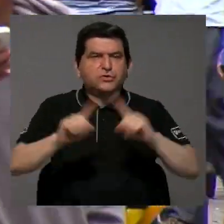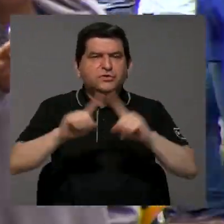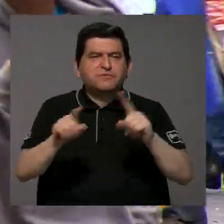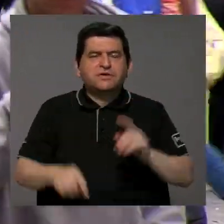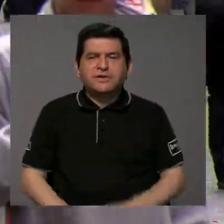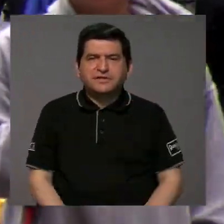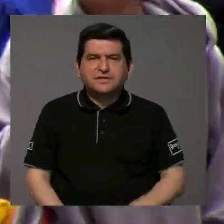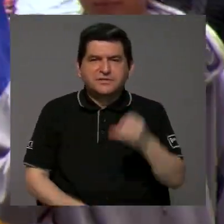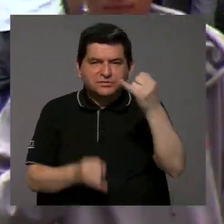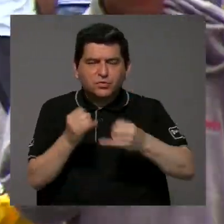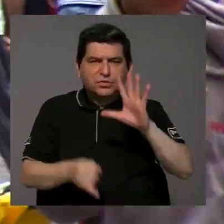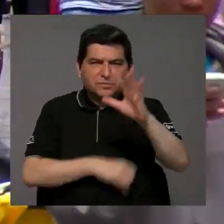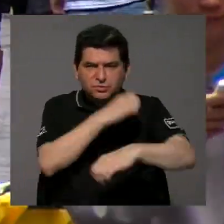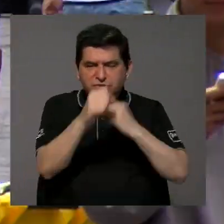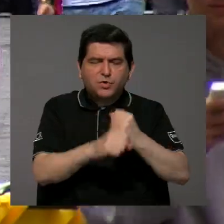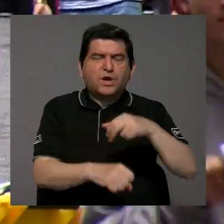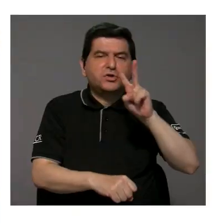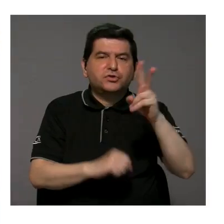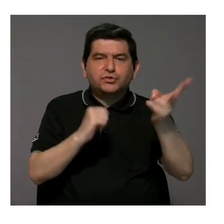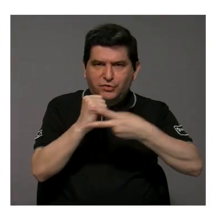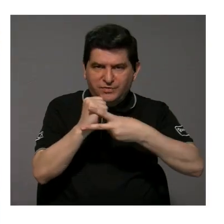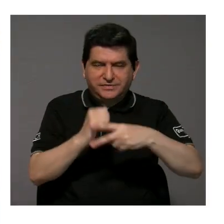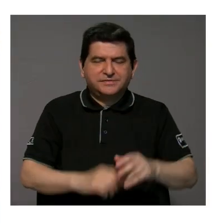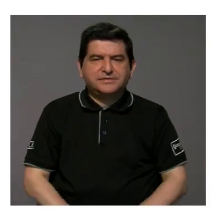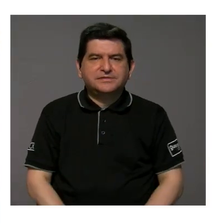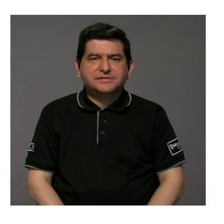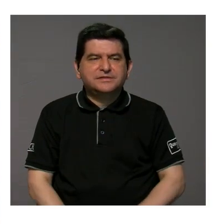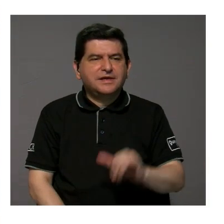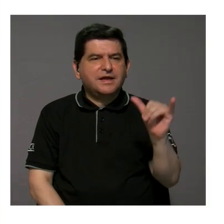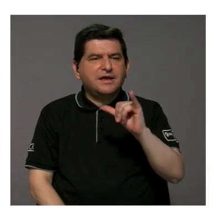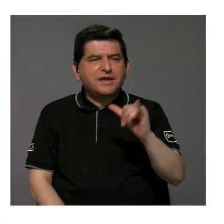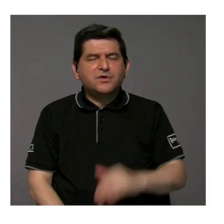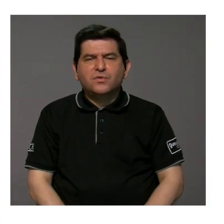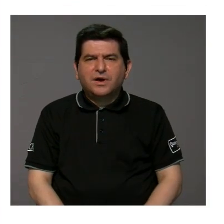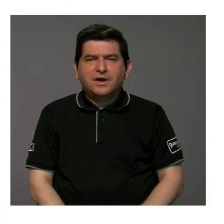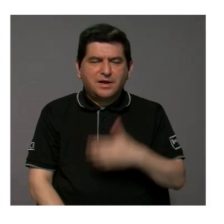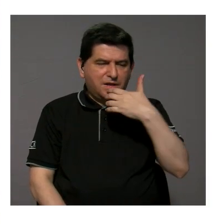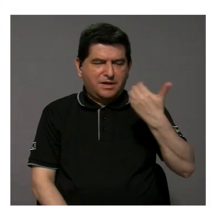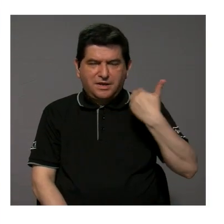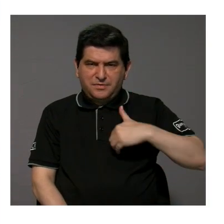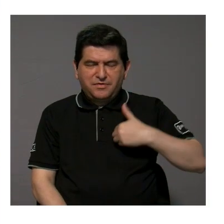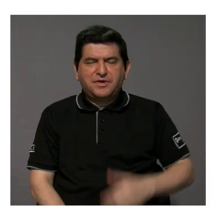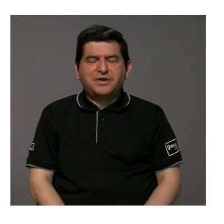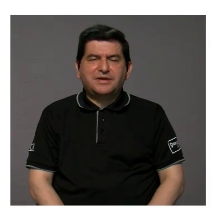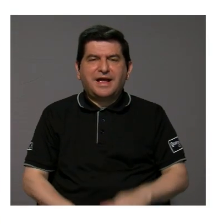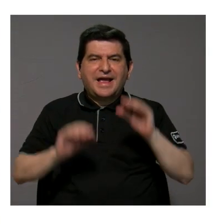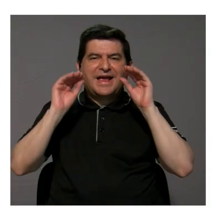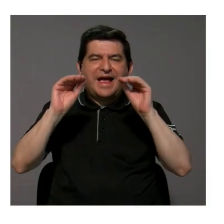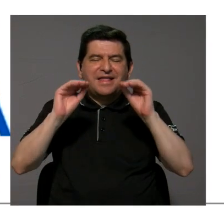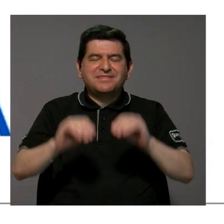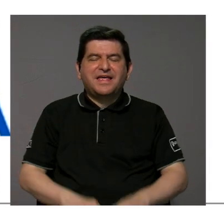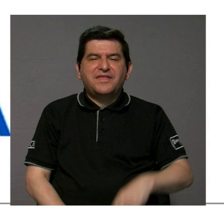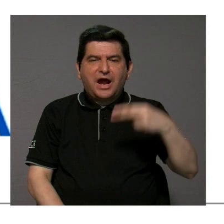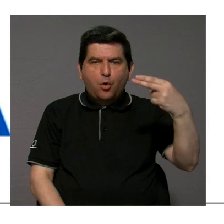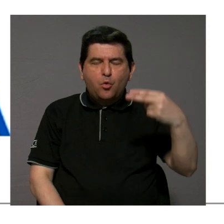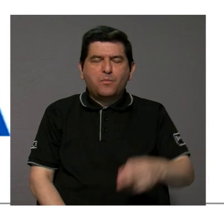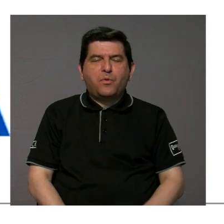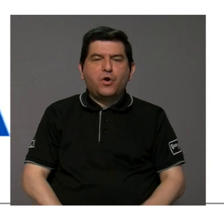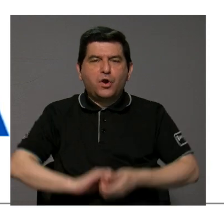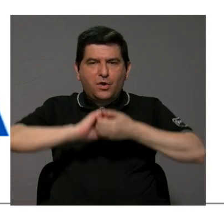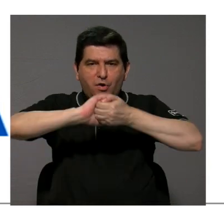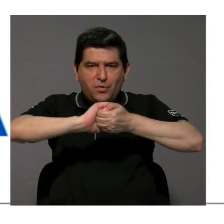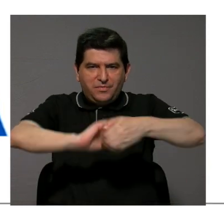en los últimos 5 años, 2. También tuve el privilegio de tener la cátedra Humboldt, con fondos de la